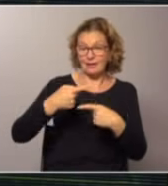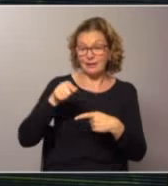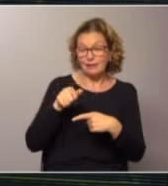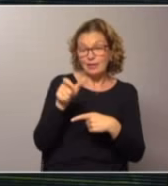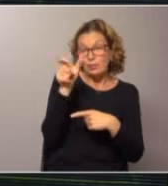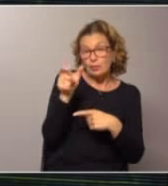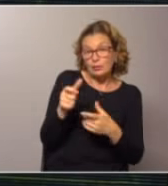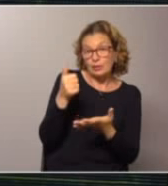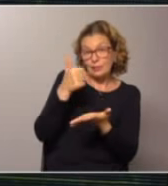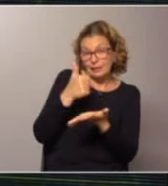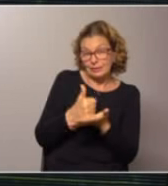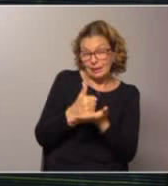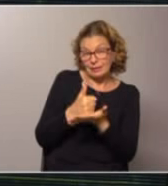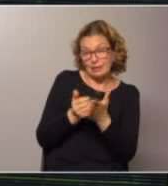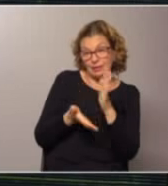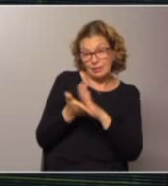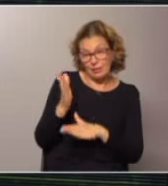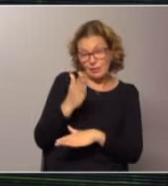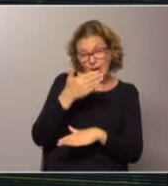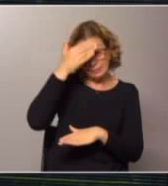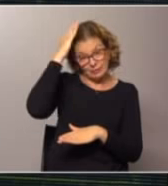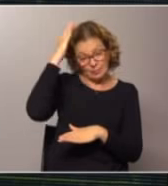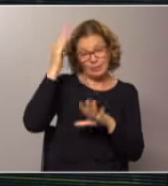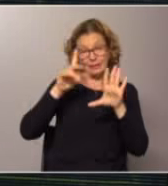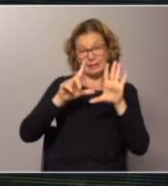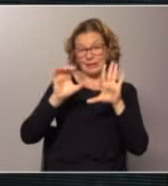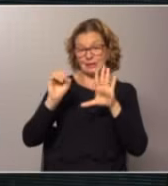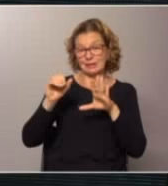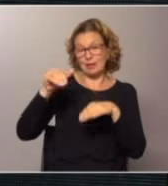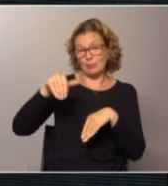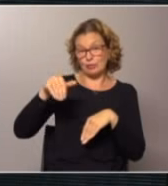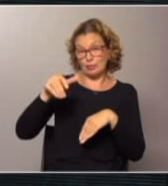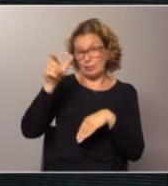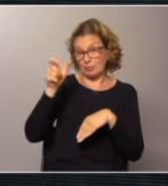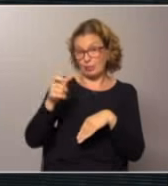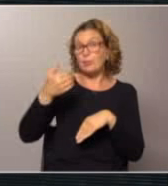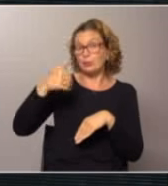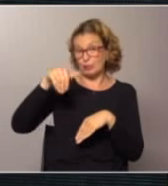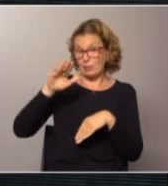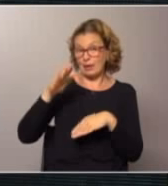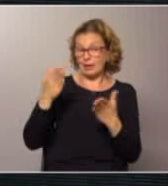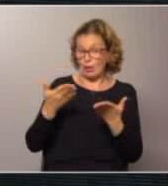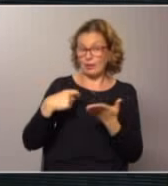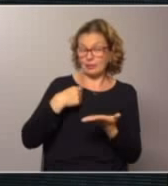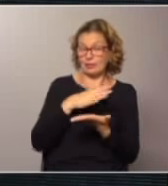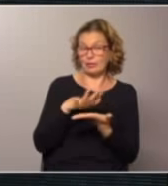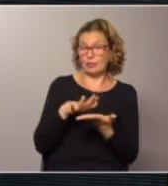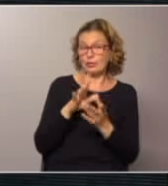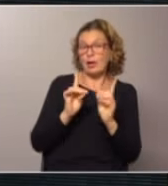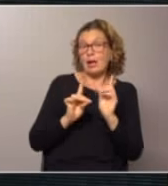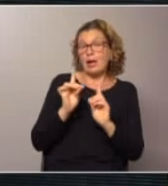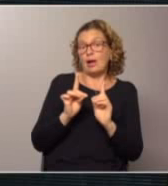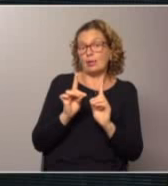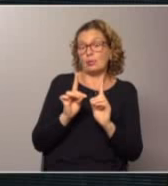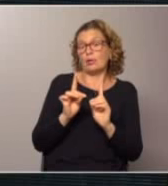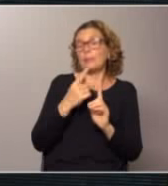va a estar allí se va trump pero esos 70 millones de norteamericanos son muchos más los que están en esta situación sólo que algunos hacen